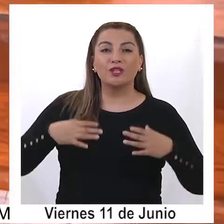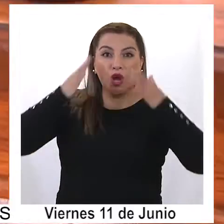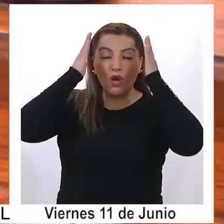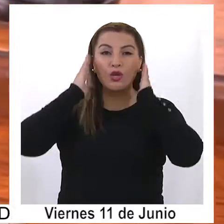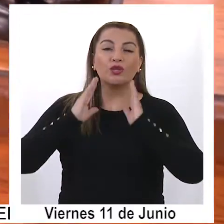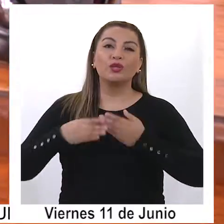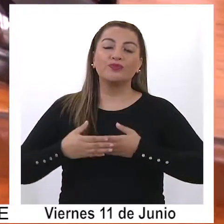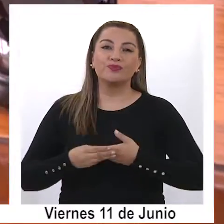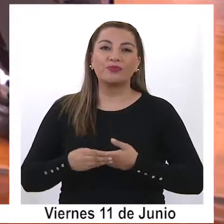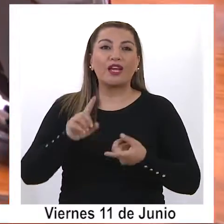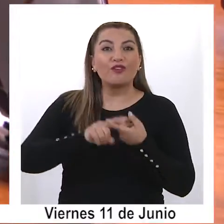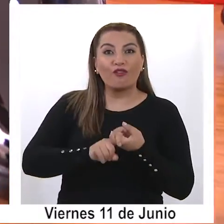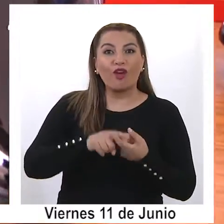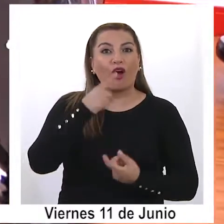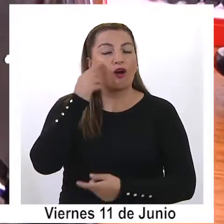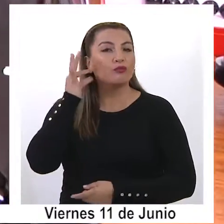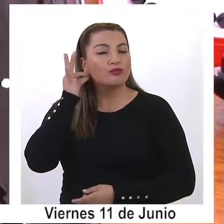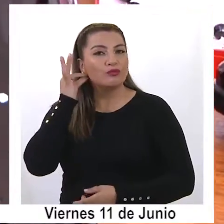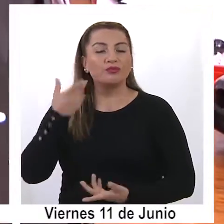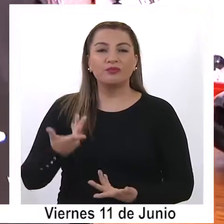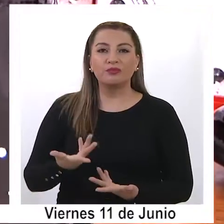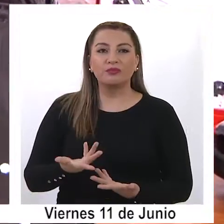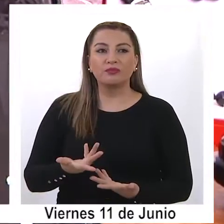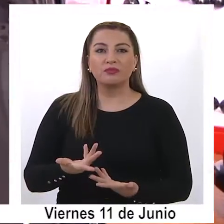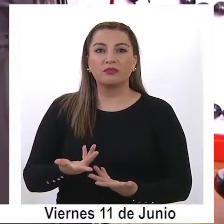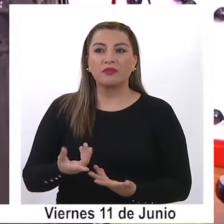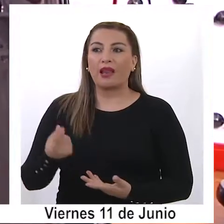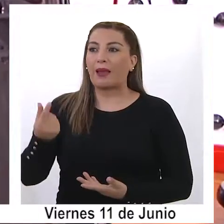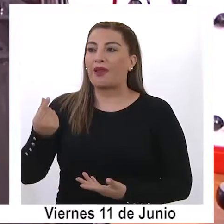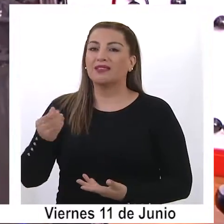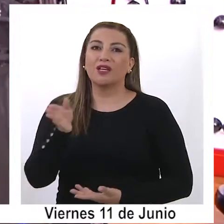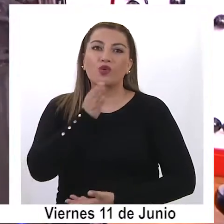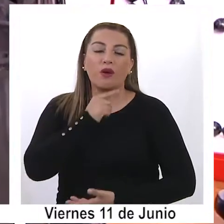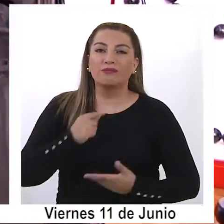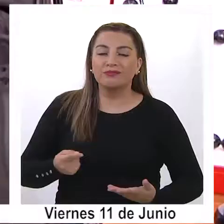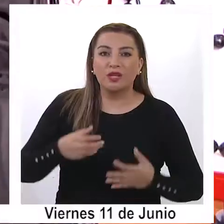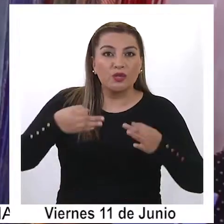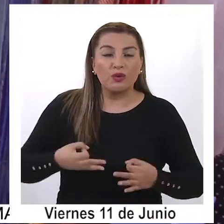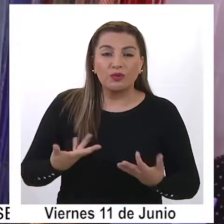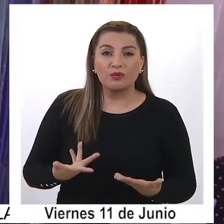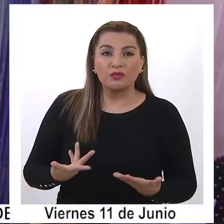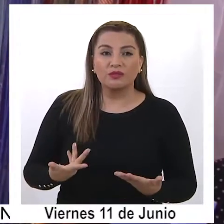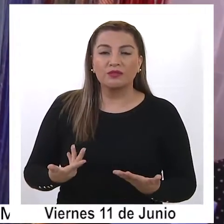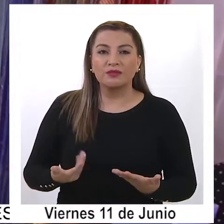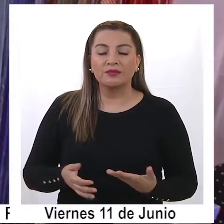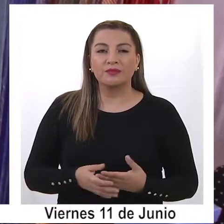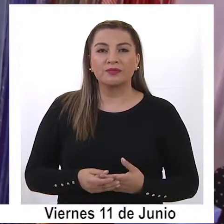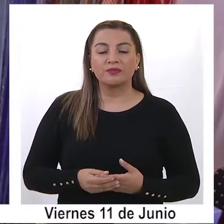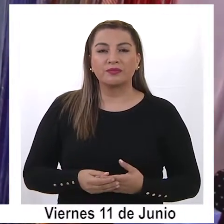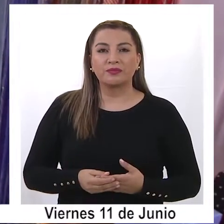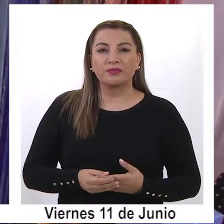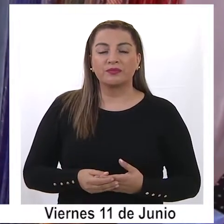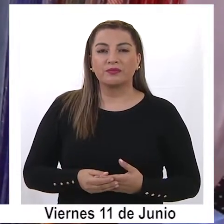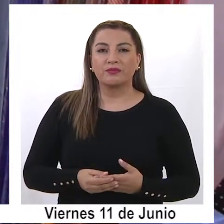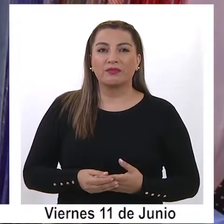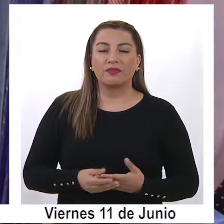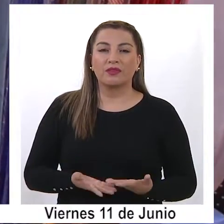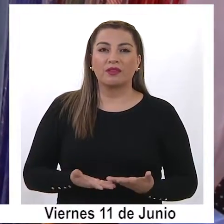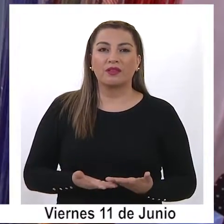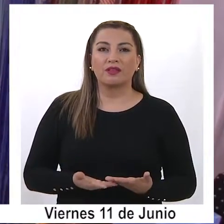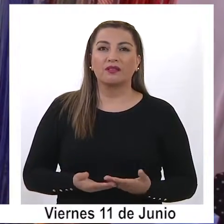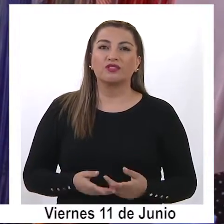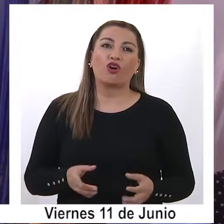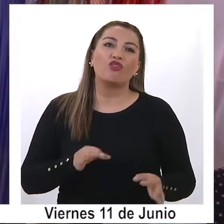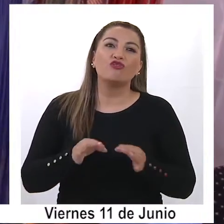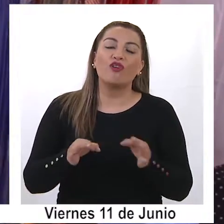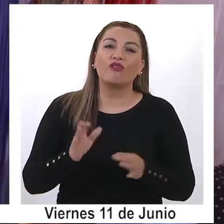novio. Entonces el capital no me acompañaba y justamente por necesidades preferí los novios